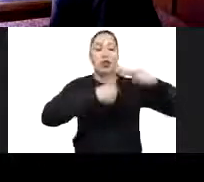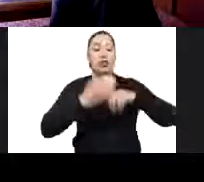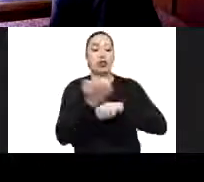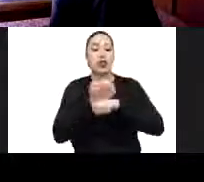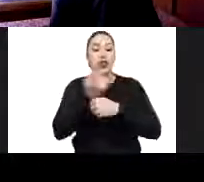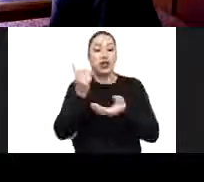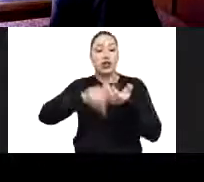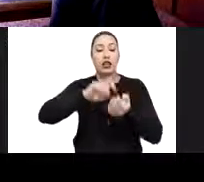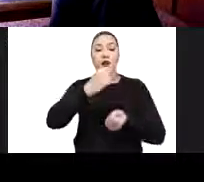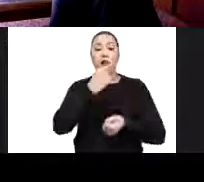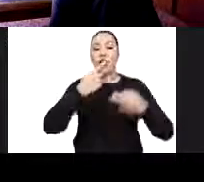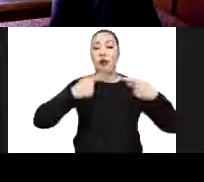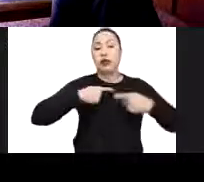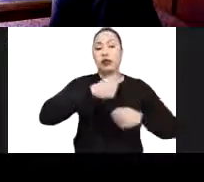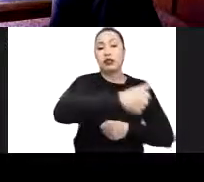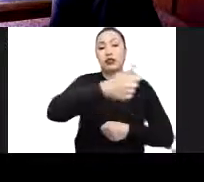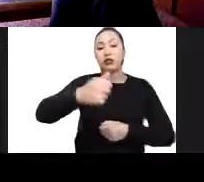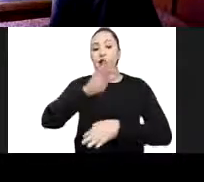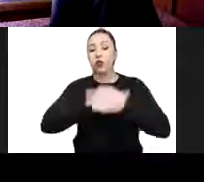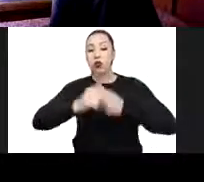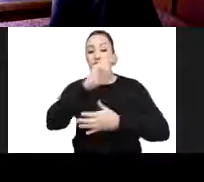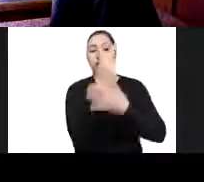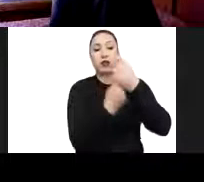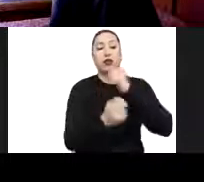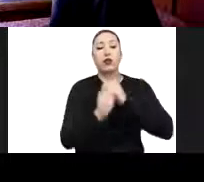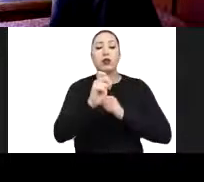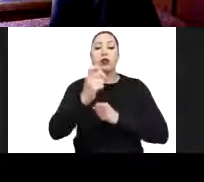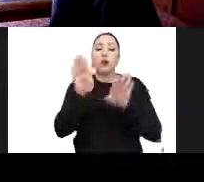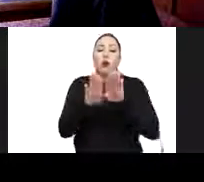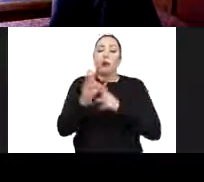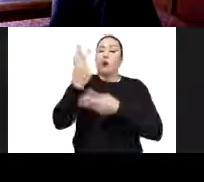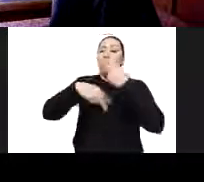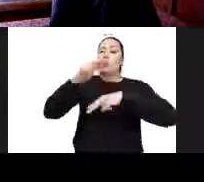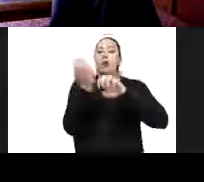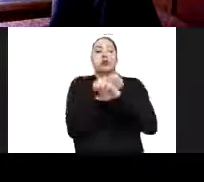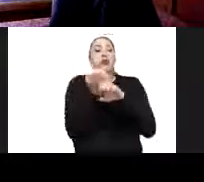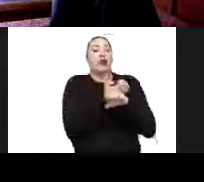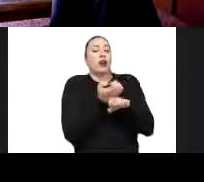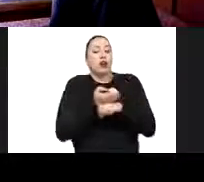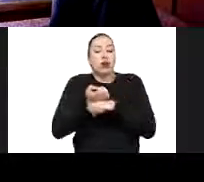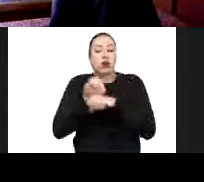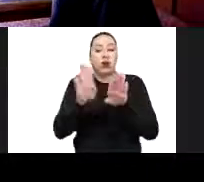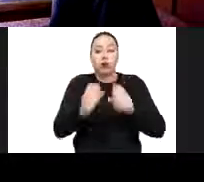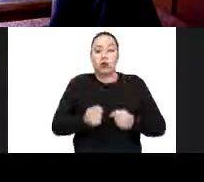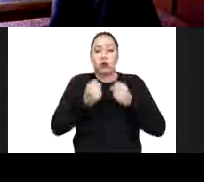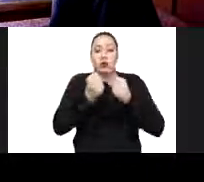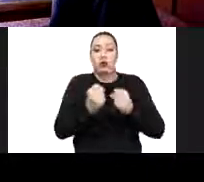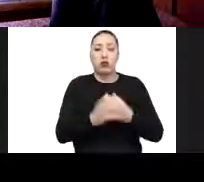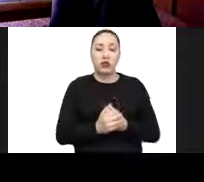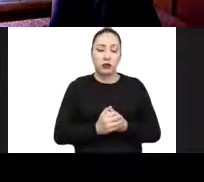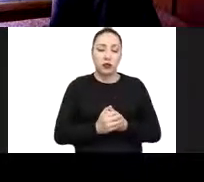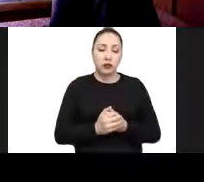sus habitantes. Ambas son vertidas, consumidas, derramadas en la victoria, de un modo de Otayor extraño, nos dice.